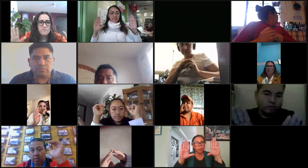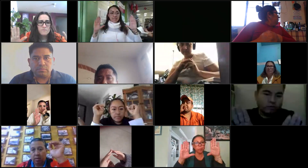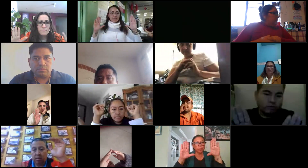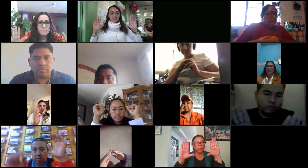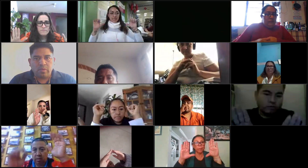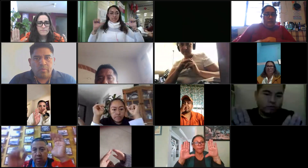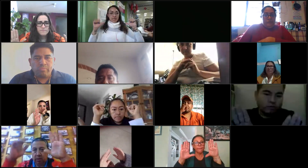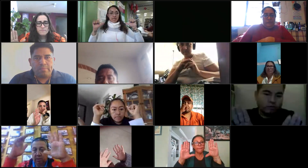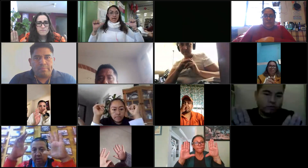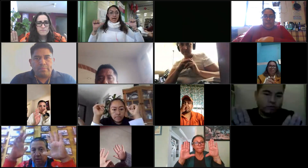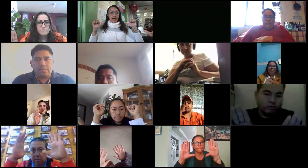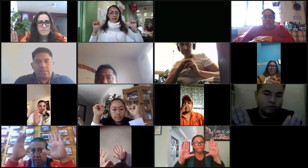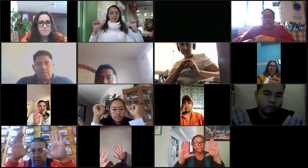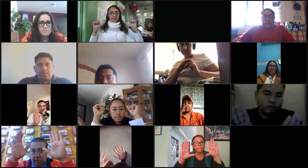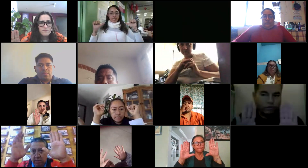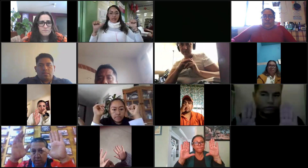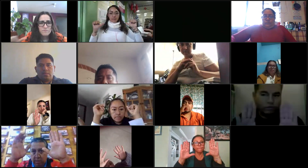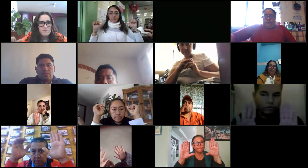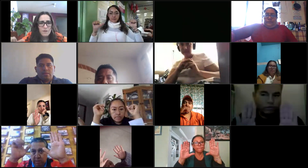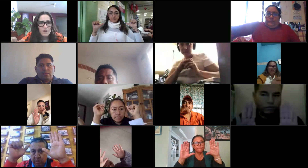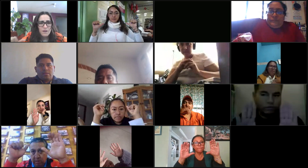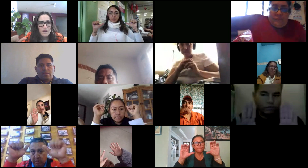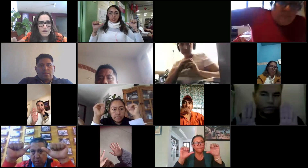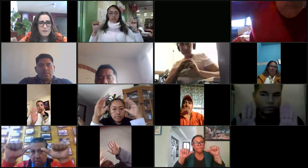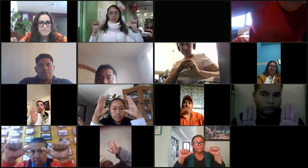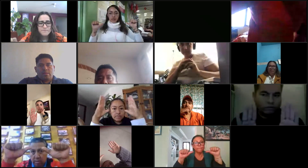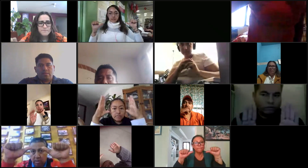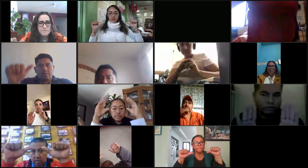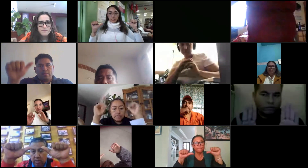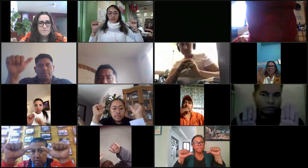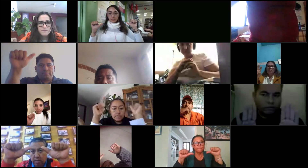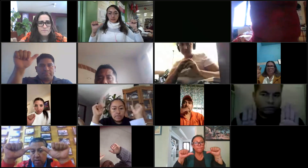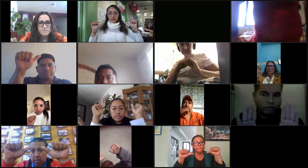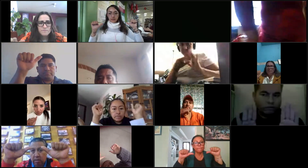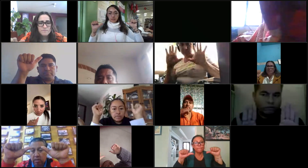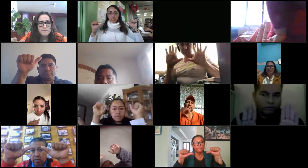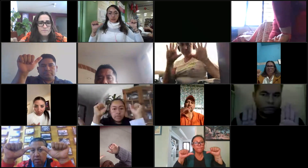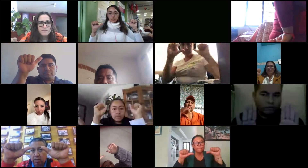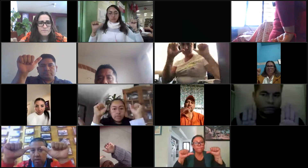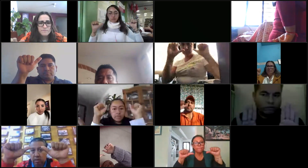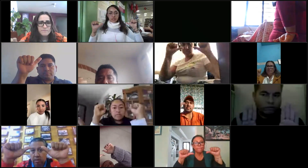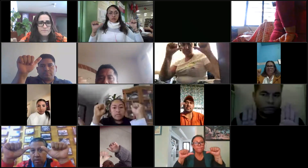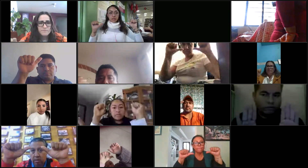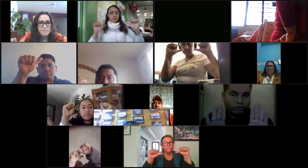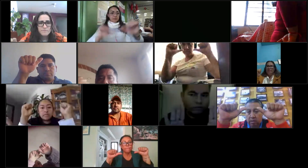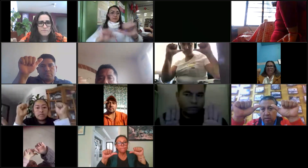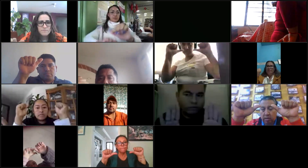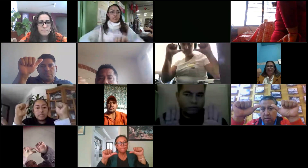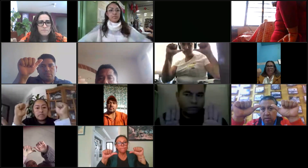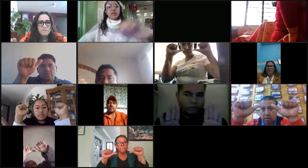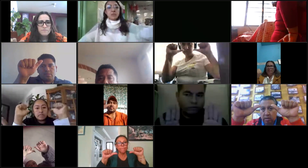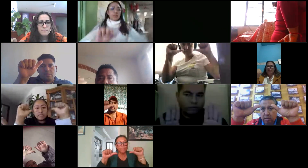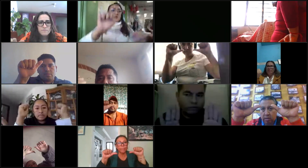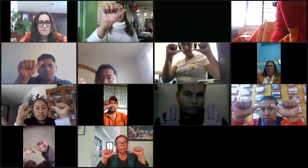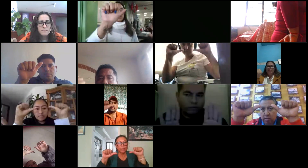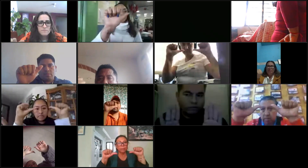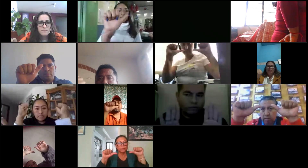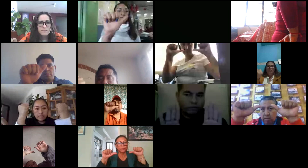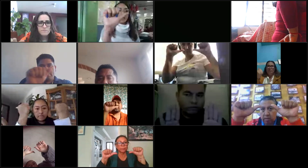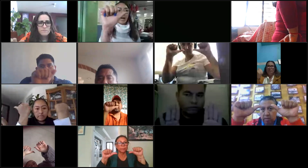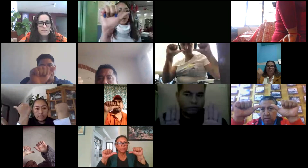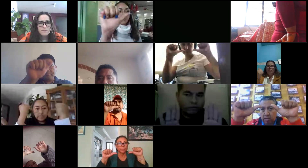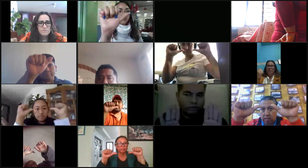para las letras que son letra A, pulgar hacia afuera, bajo todos mis dedos. Es más, voy a acercar mi mano para que ustedes la